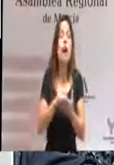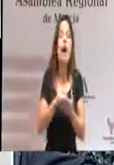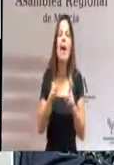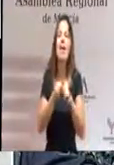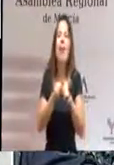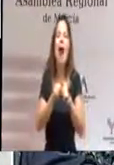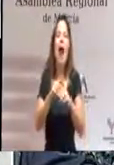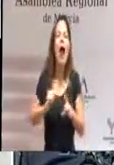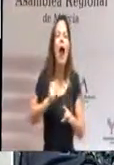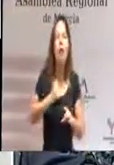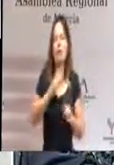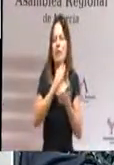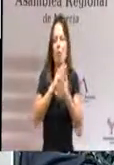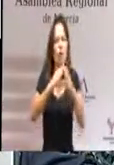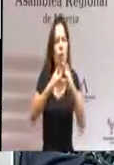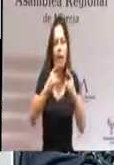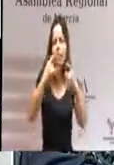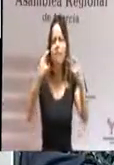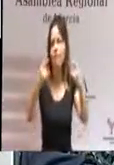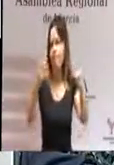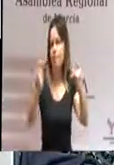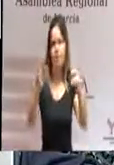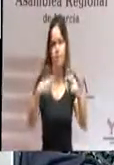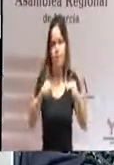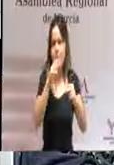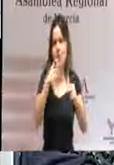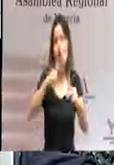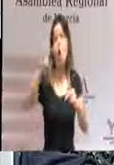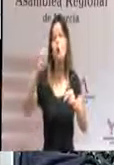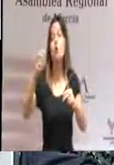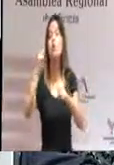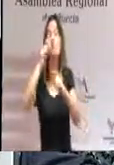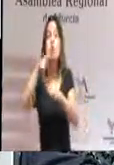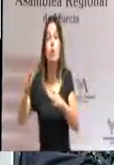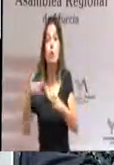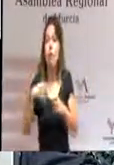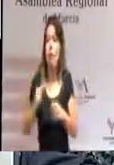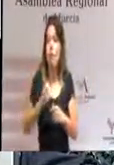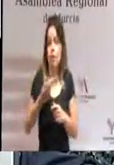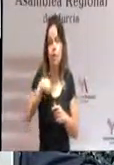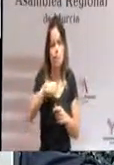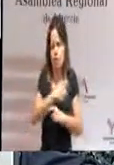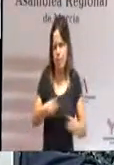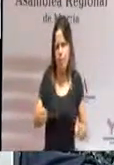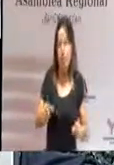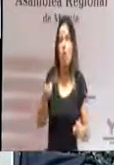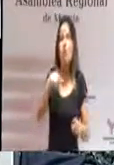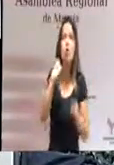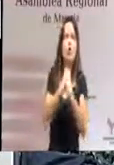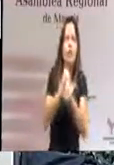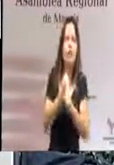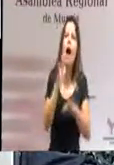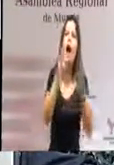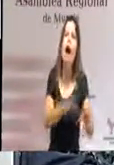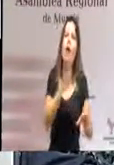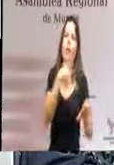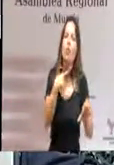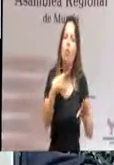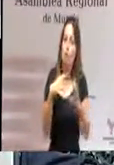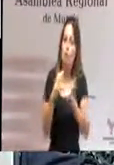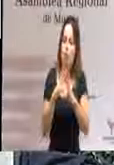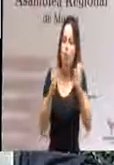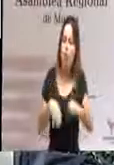mediático interesado que tanto beneficia al turismo de otras regiones y tampoco la nuestra, trabajando a favor de forma consensuada